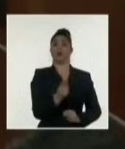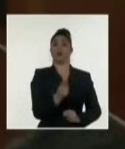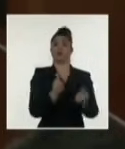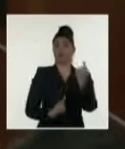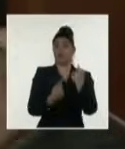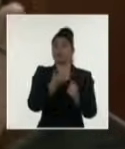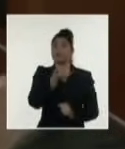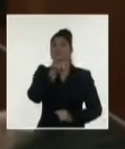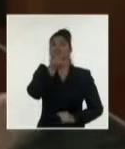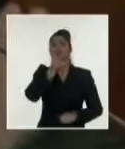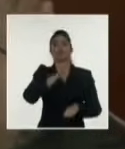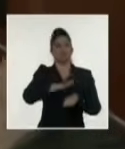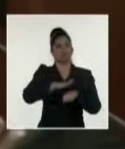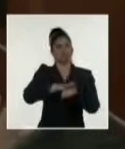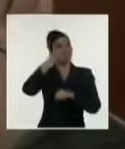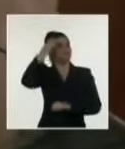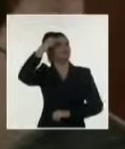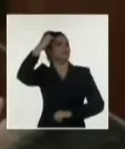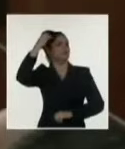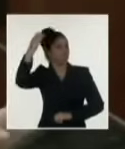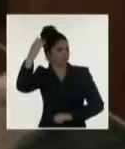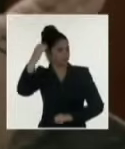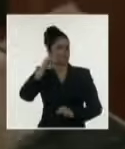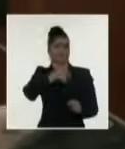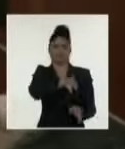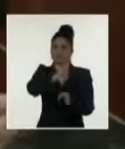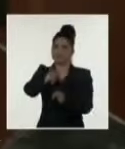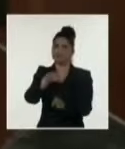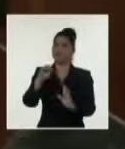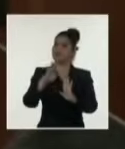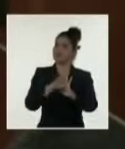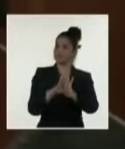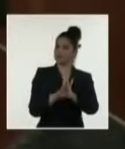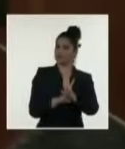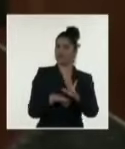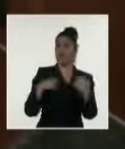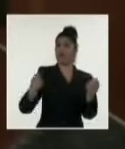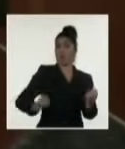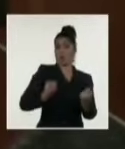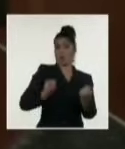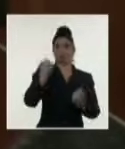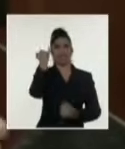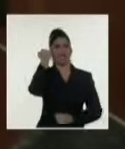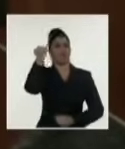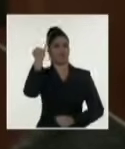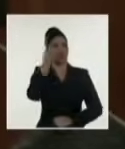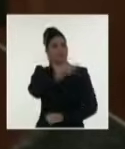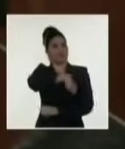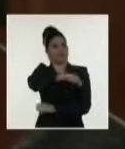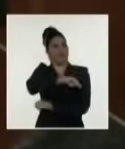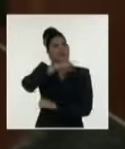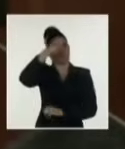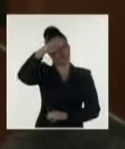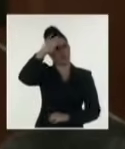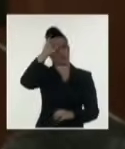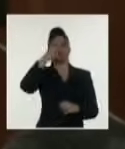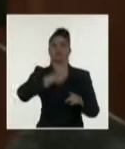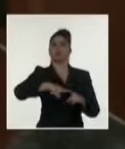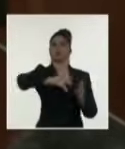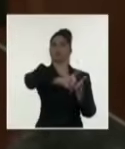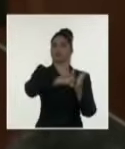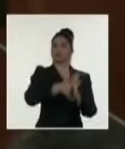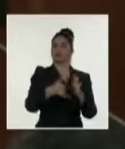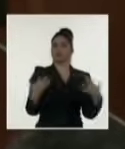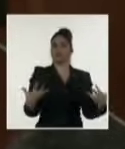61,000 que tiene que ver con las medidas coercitivas y su impacto en la lucha ideológica del pueblo cubano hay otro proyecto que tiene que ver con la guerra